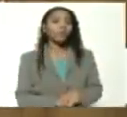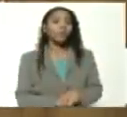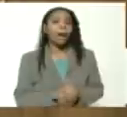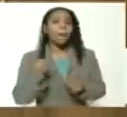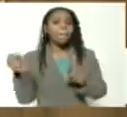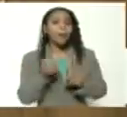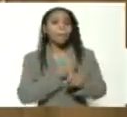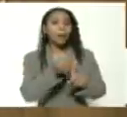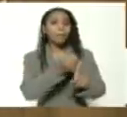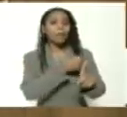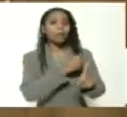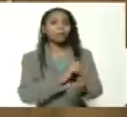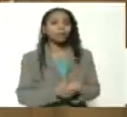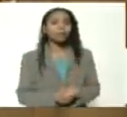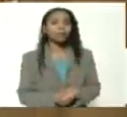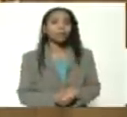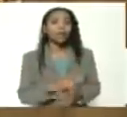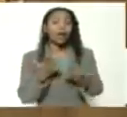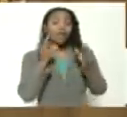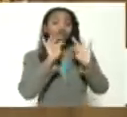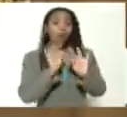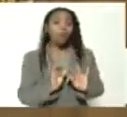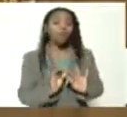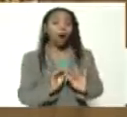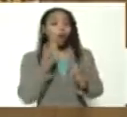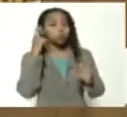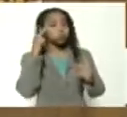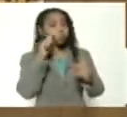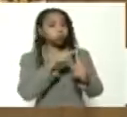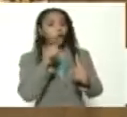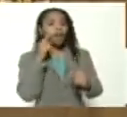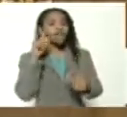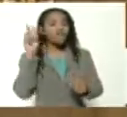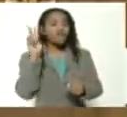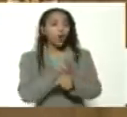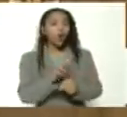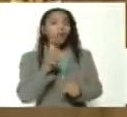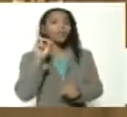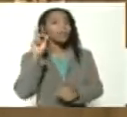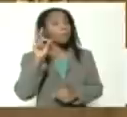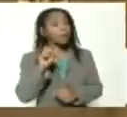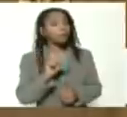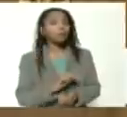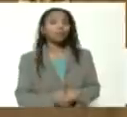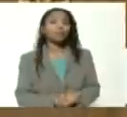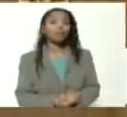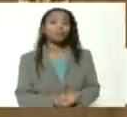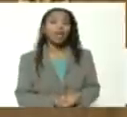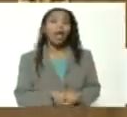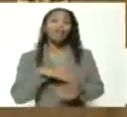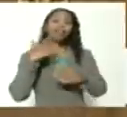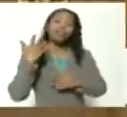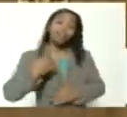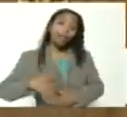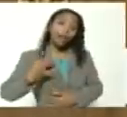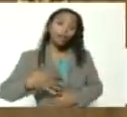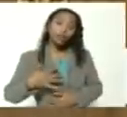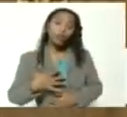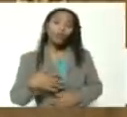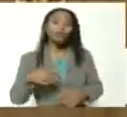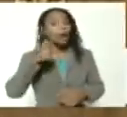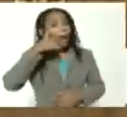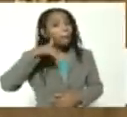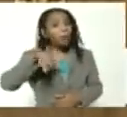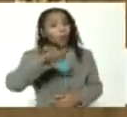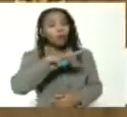flagelo que de manera directa o colateral viola también derechos de la